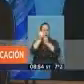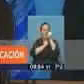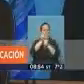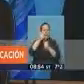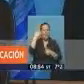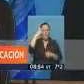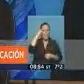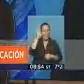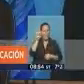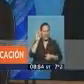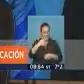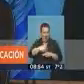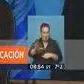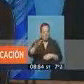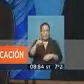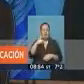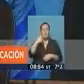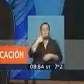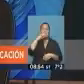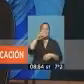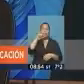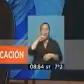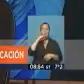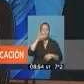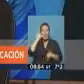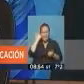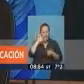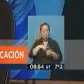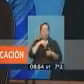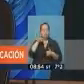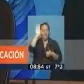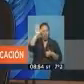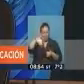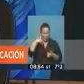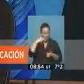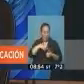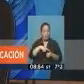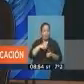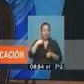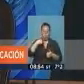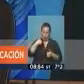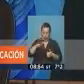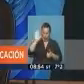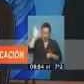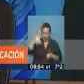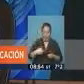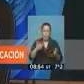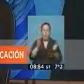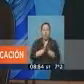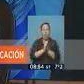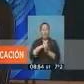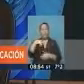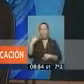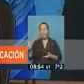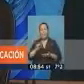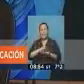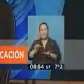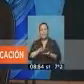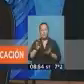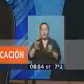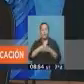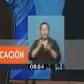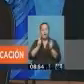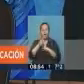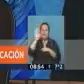del 10 de diciembre. ¿Espolsky? Espolsky ha sido citado, lo he citado junto con otros diputados de Cambiemos